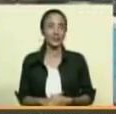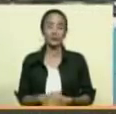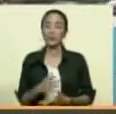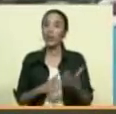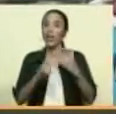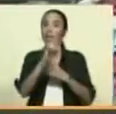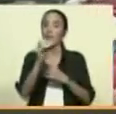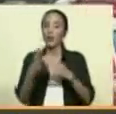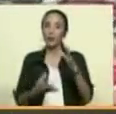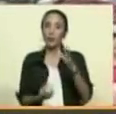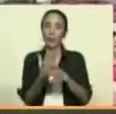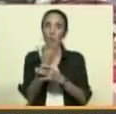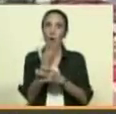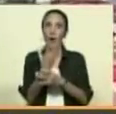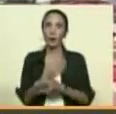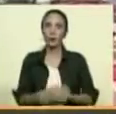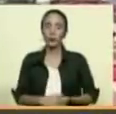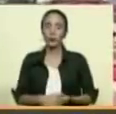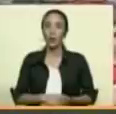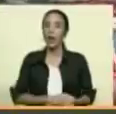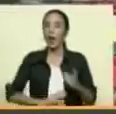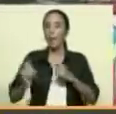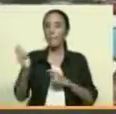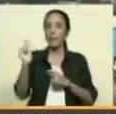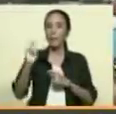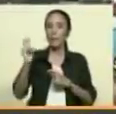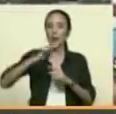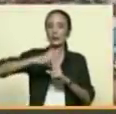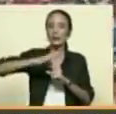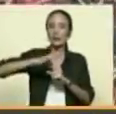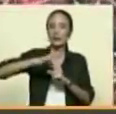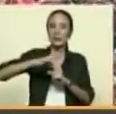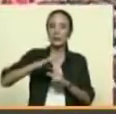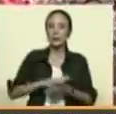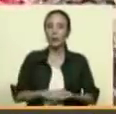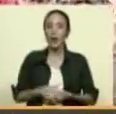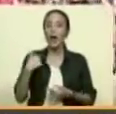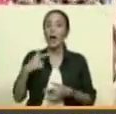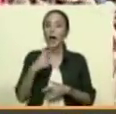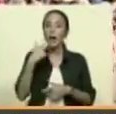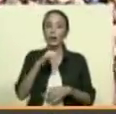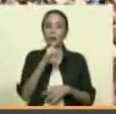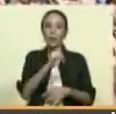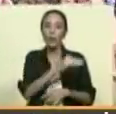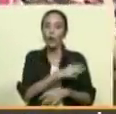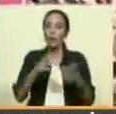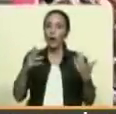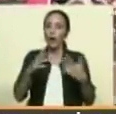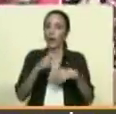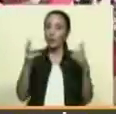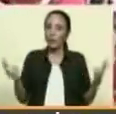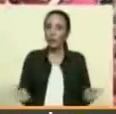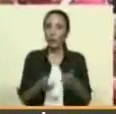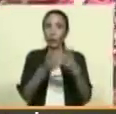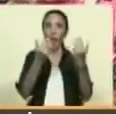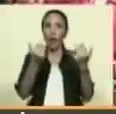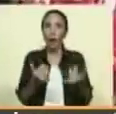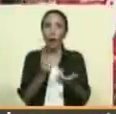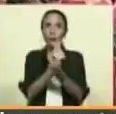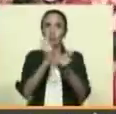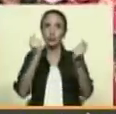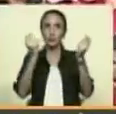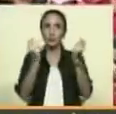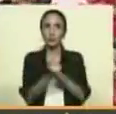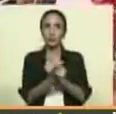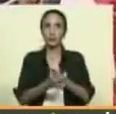20 de mayo, suena la campana, se anuncia la victoria, llegó la hora de lo bueno,